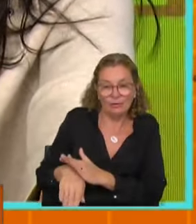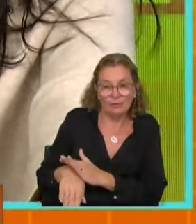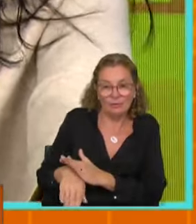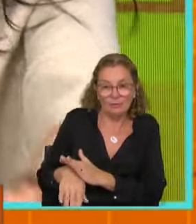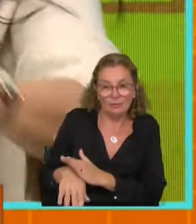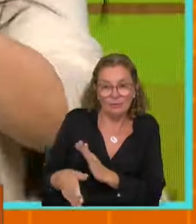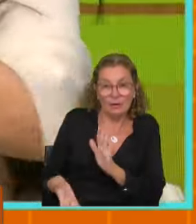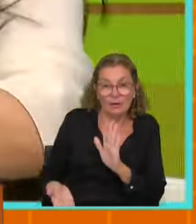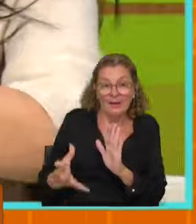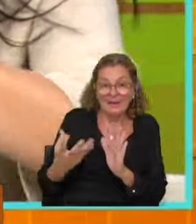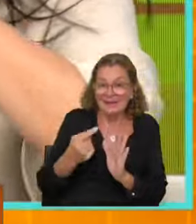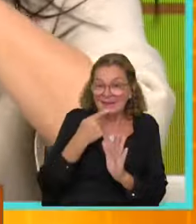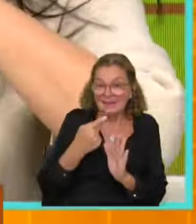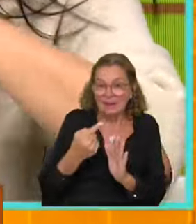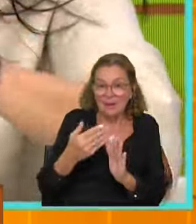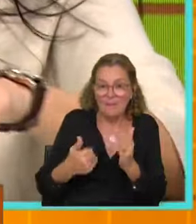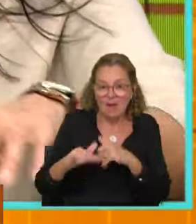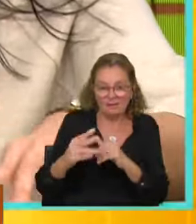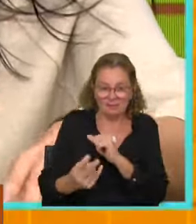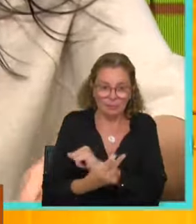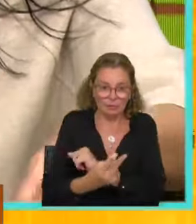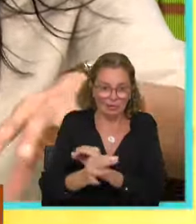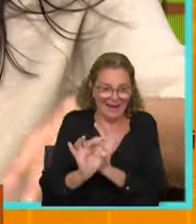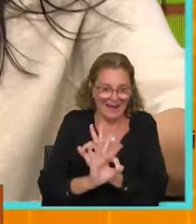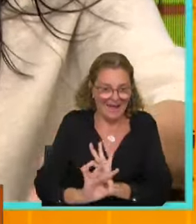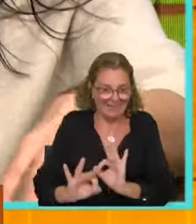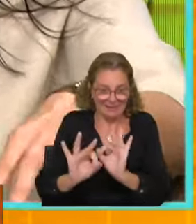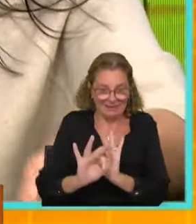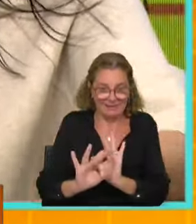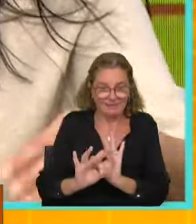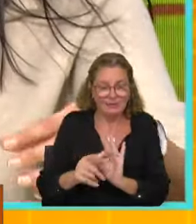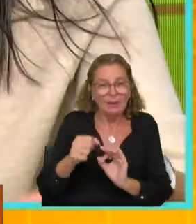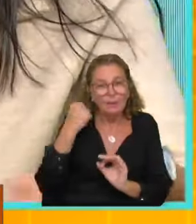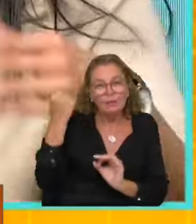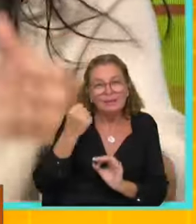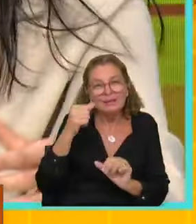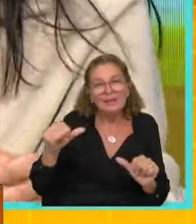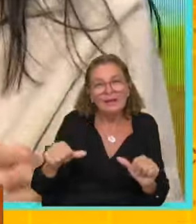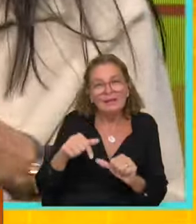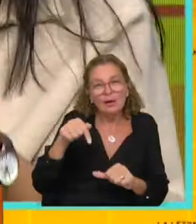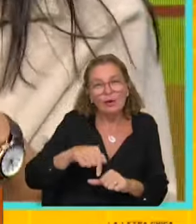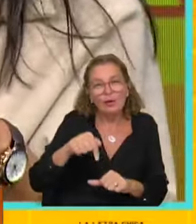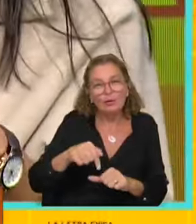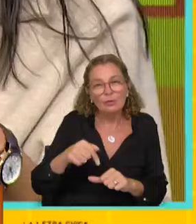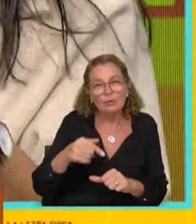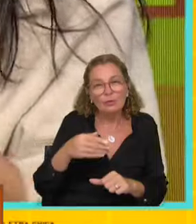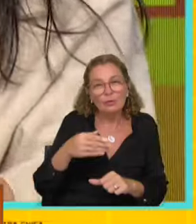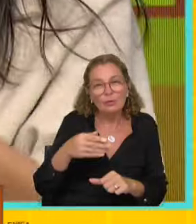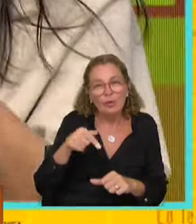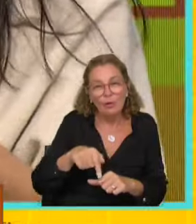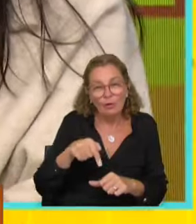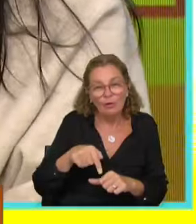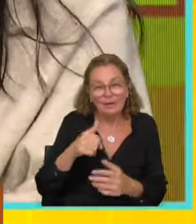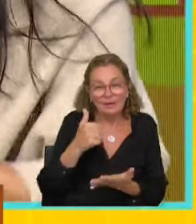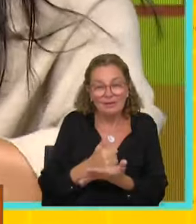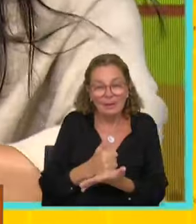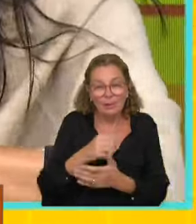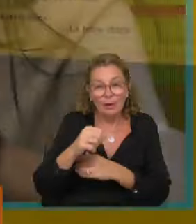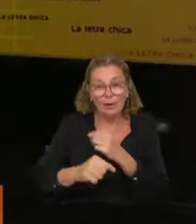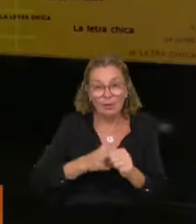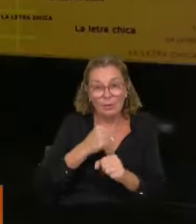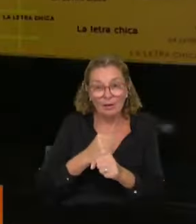desprotección hay algo que es importante destacar que cómo se puede generar hoy un abordaje no Hoy que estamos en un año